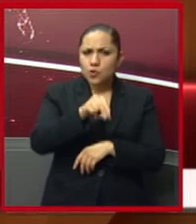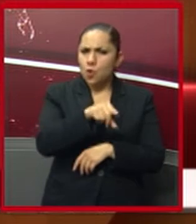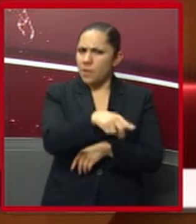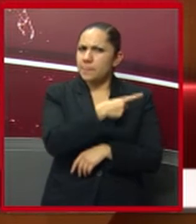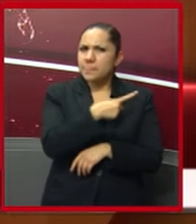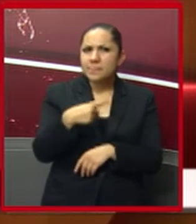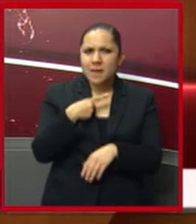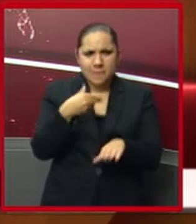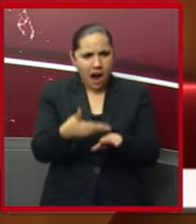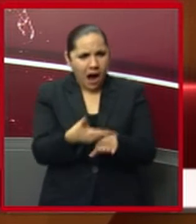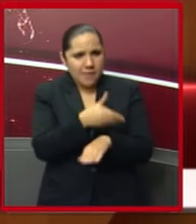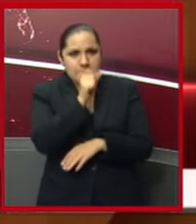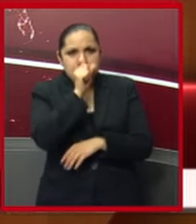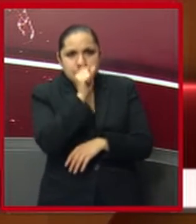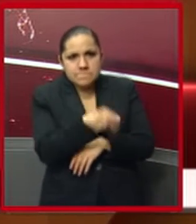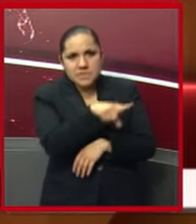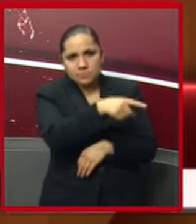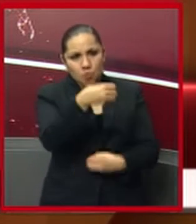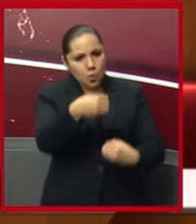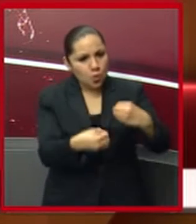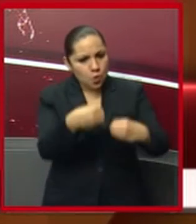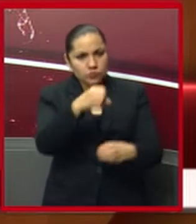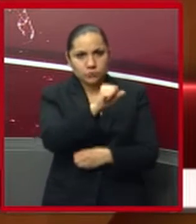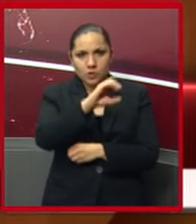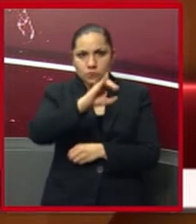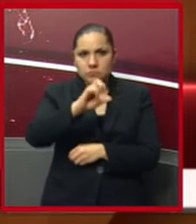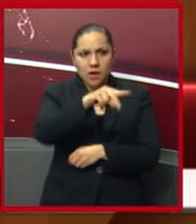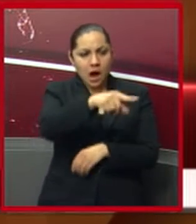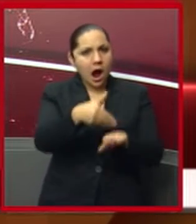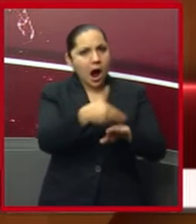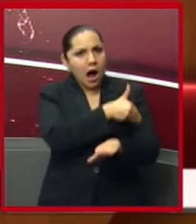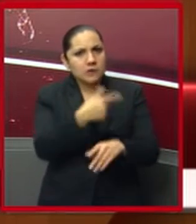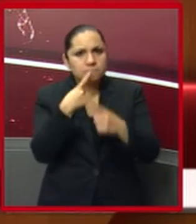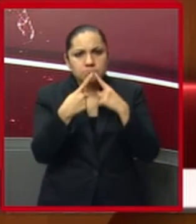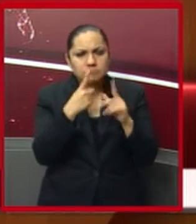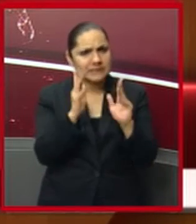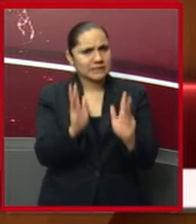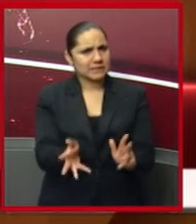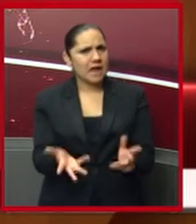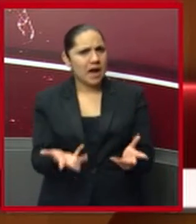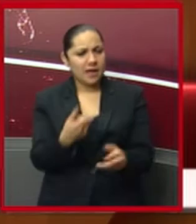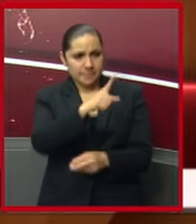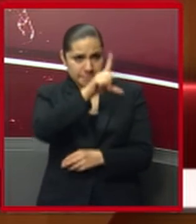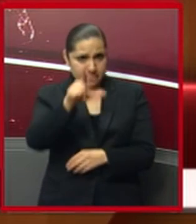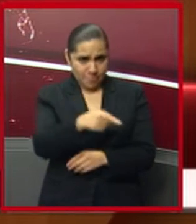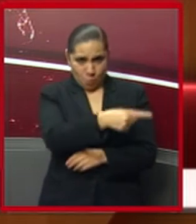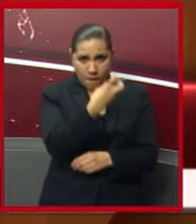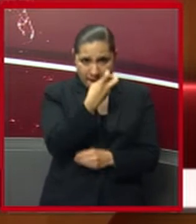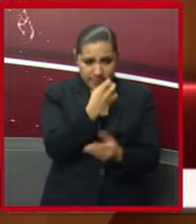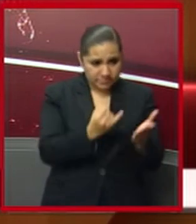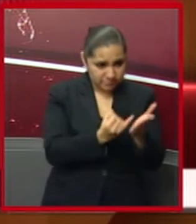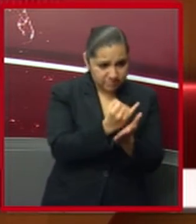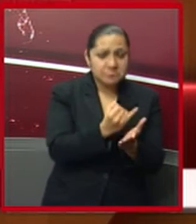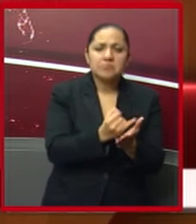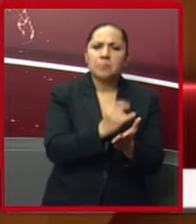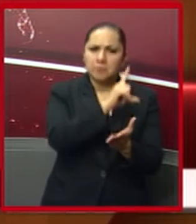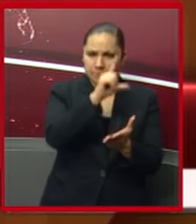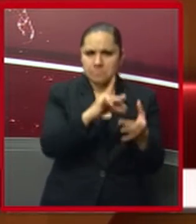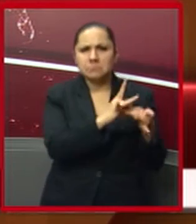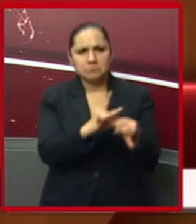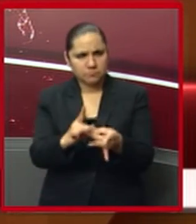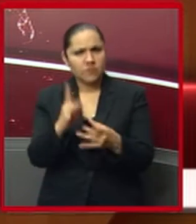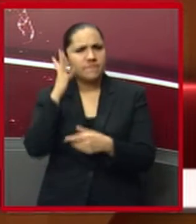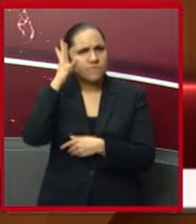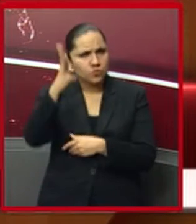estableció la Corte, que tarde o temprano se va a volver una regla general cuando se